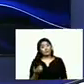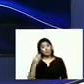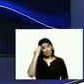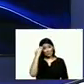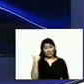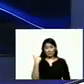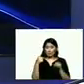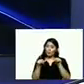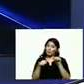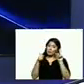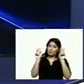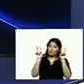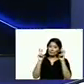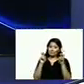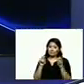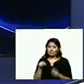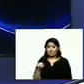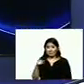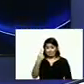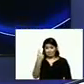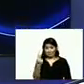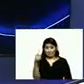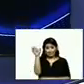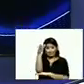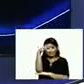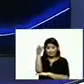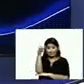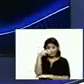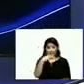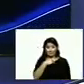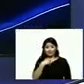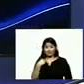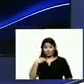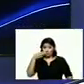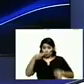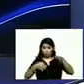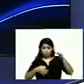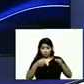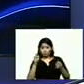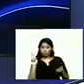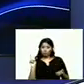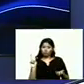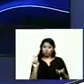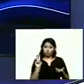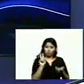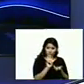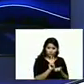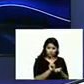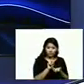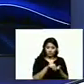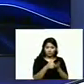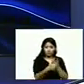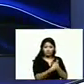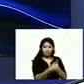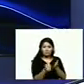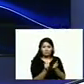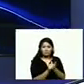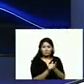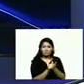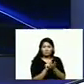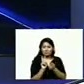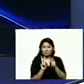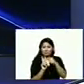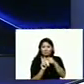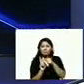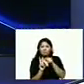Contarles que la Canciller de la República y el Ministro de Justicia también llegaron a la Asamblea Legislativa. Los funcionarios explicaron que los próximos meses